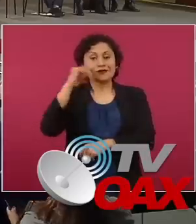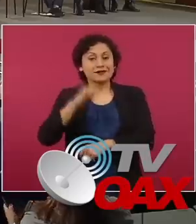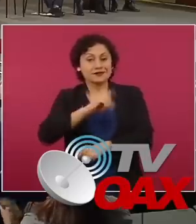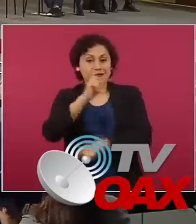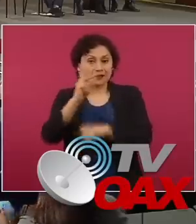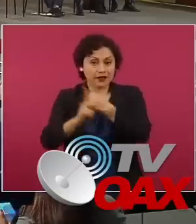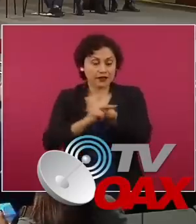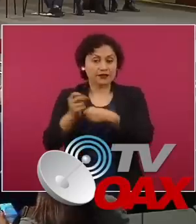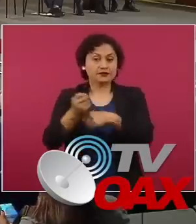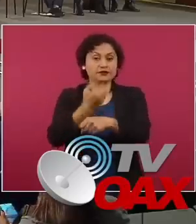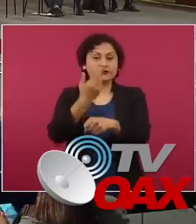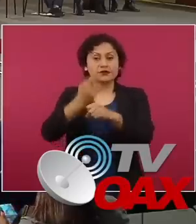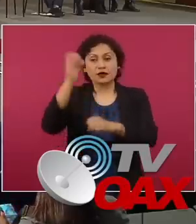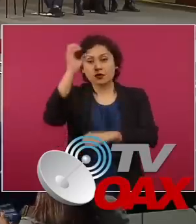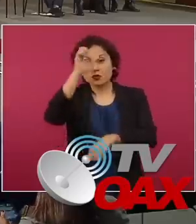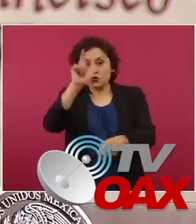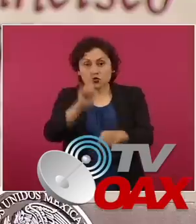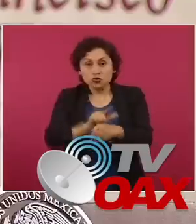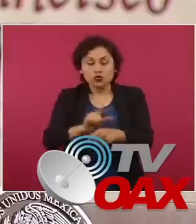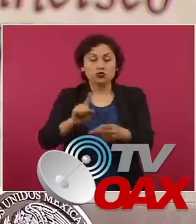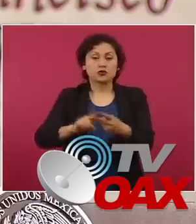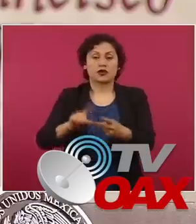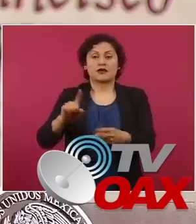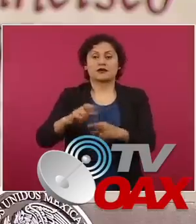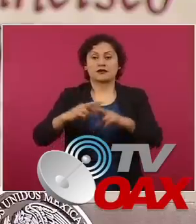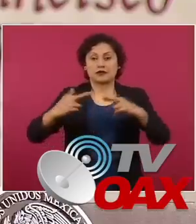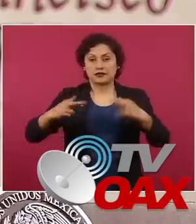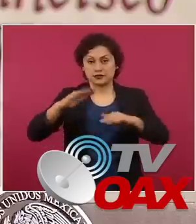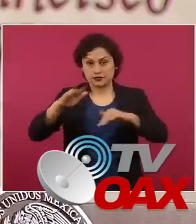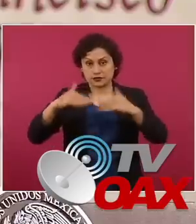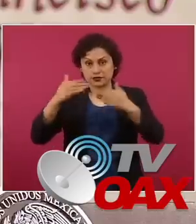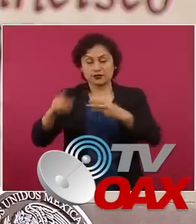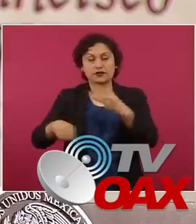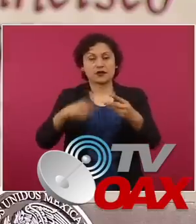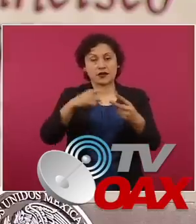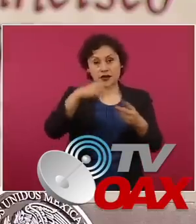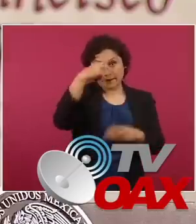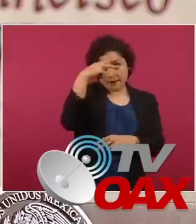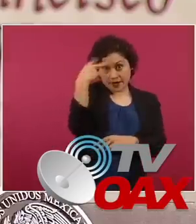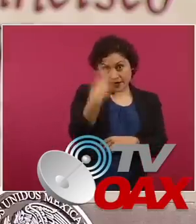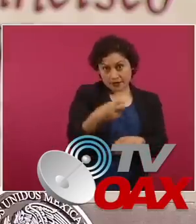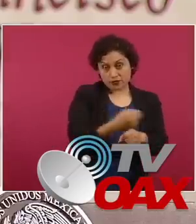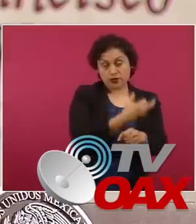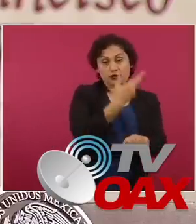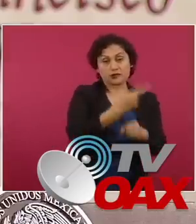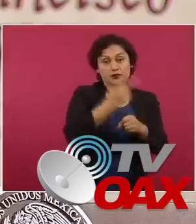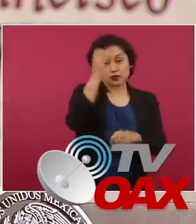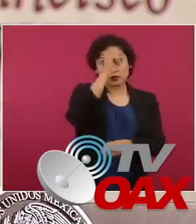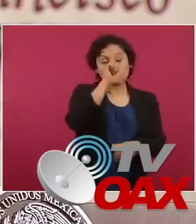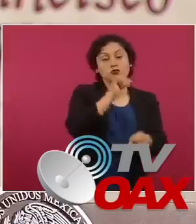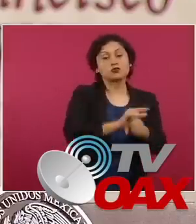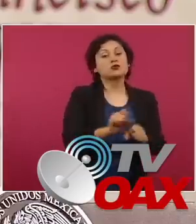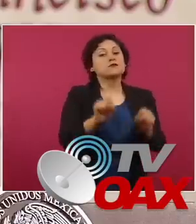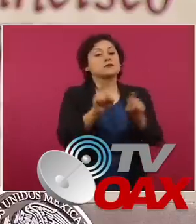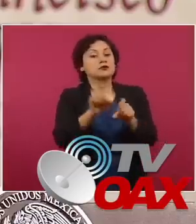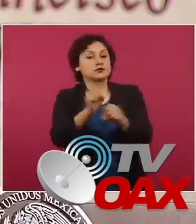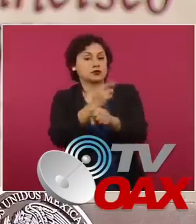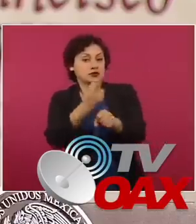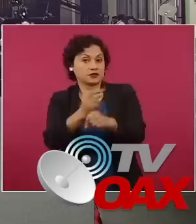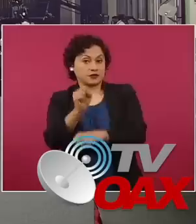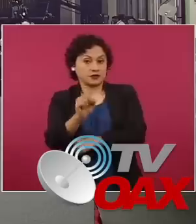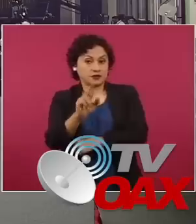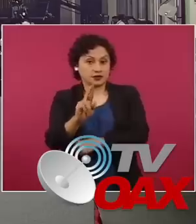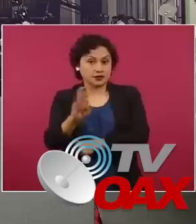de Relaciones Exteriores, y por el lado de México, a la Secretaría de la Cultura y a la Secretaría de Relaciones Exteriores, al